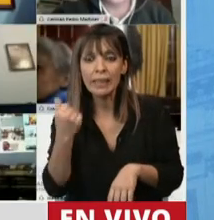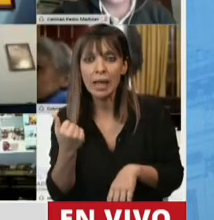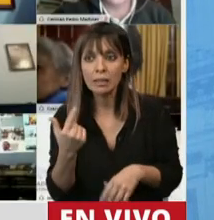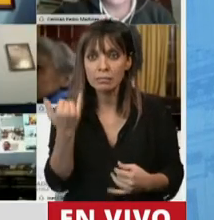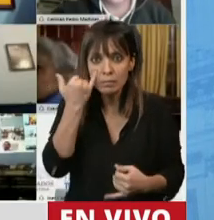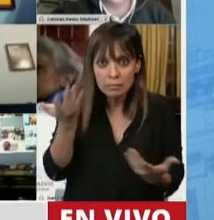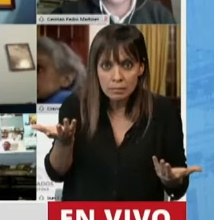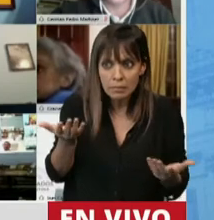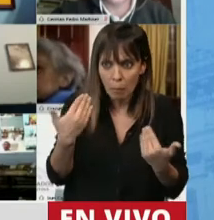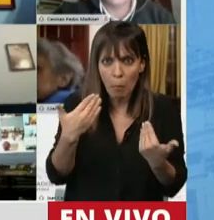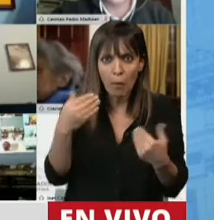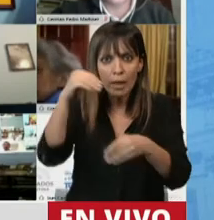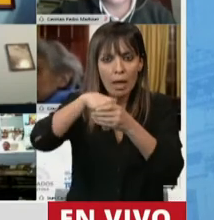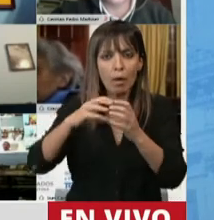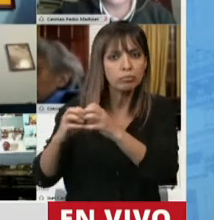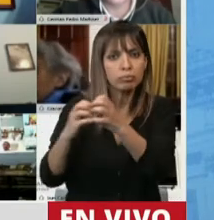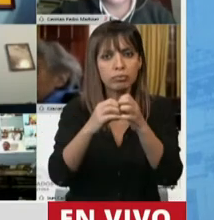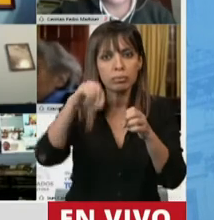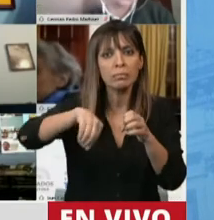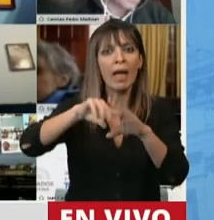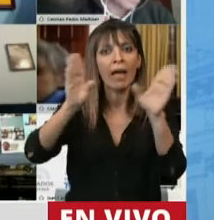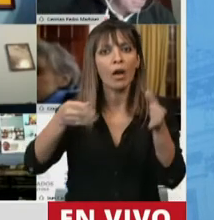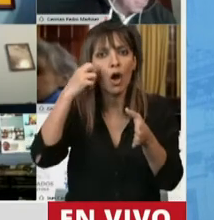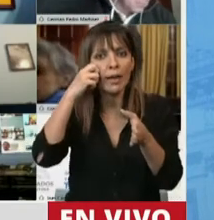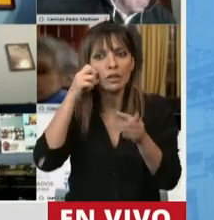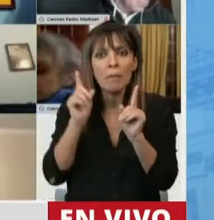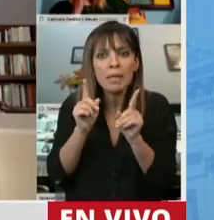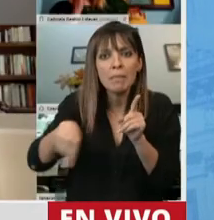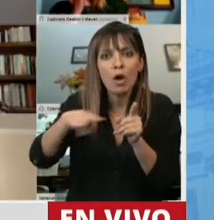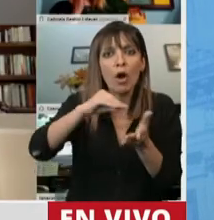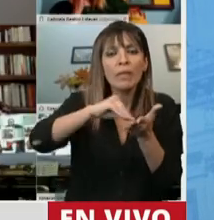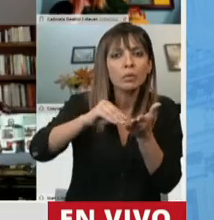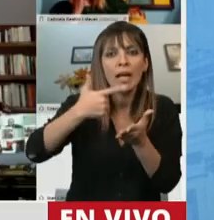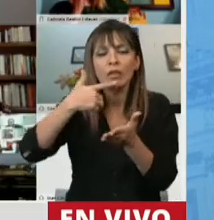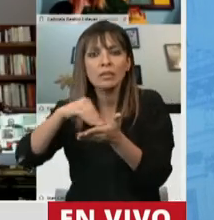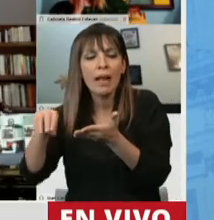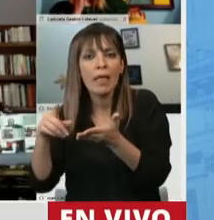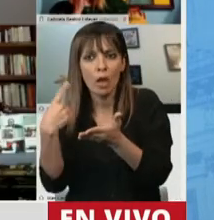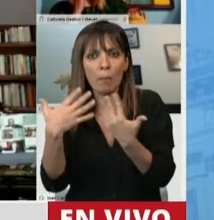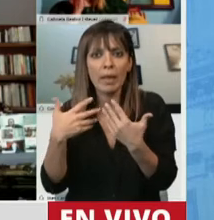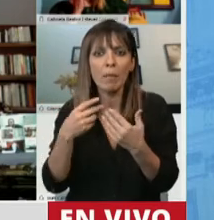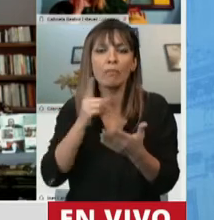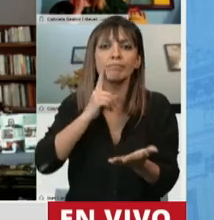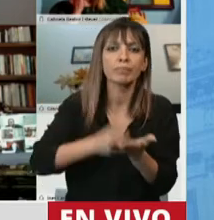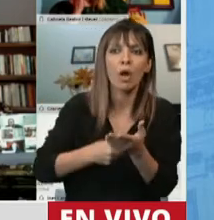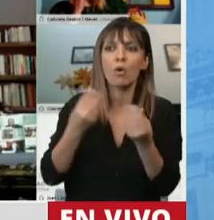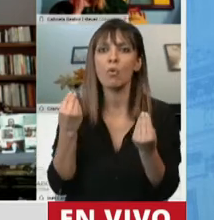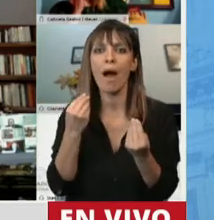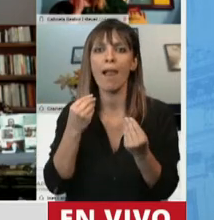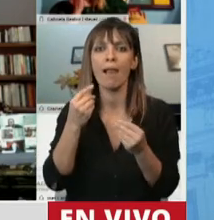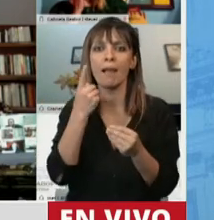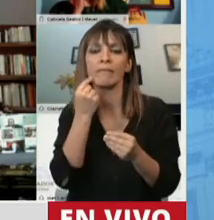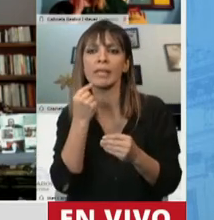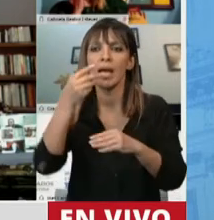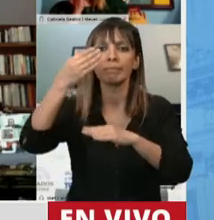debata este tema en el Congreso de la Nación y que sea el propio Congreso de la Nación el que establezca las restricciones a estos derechos